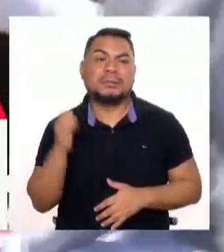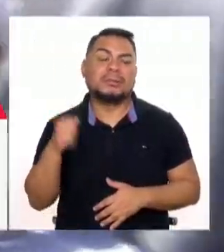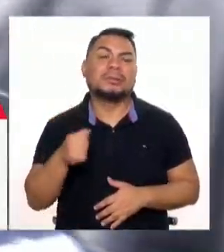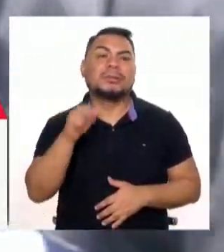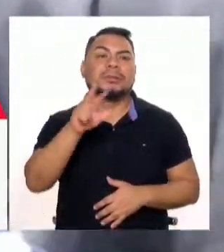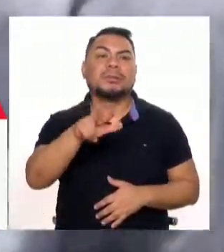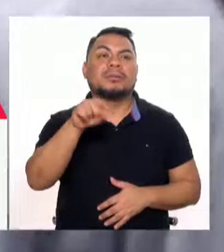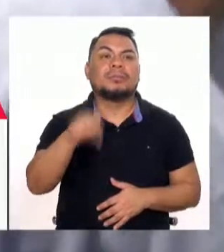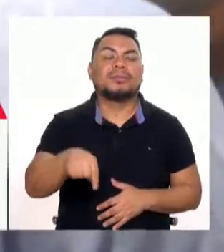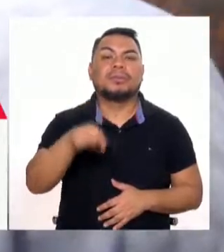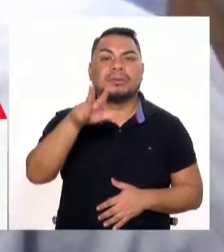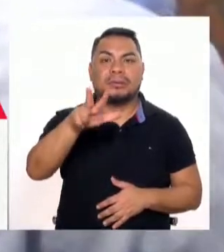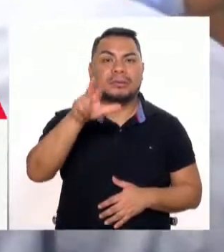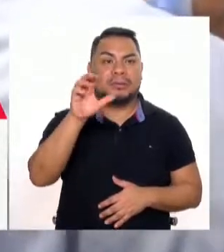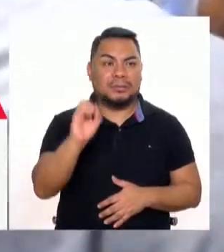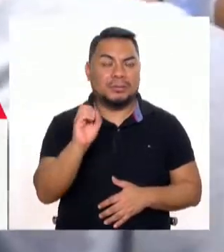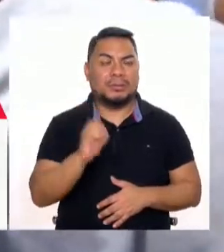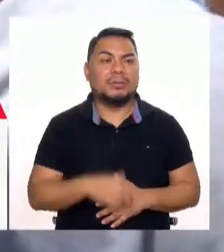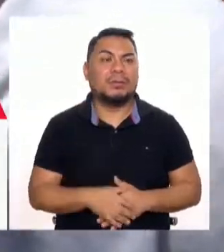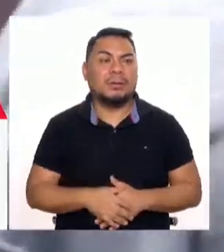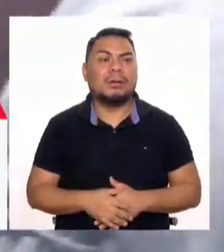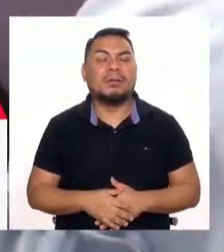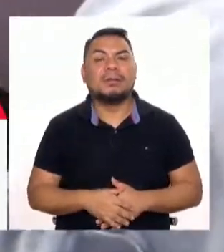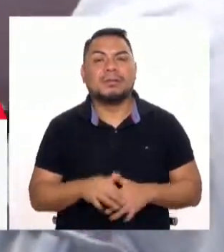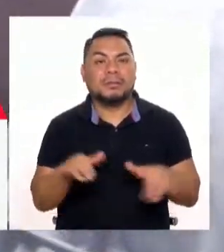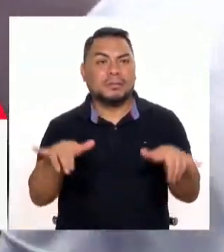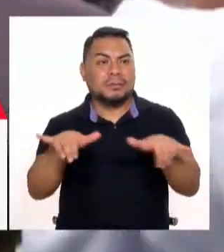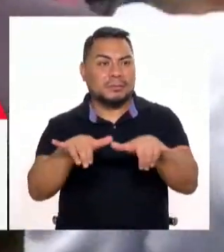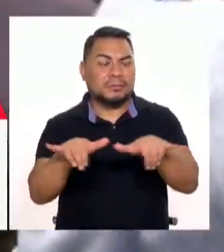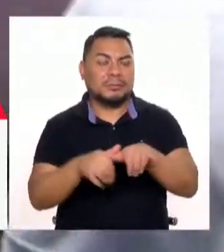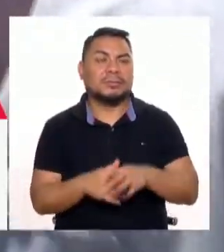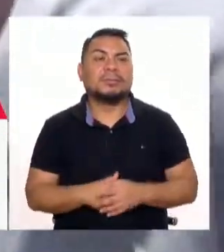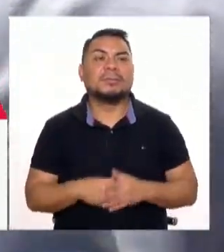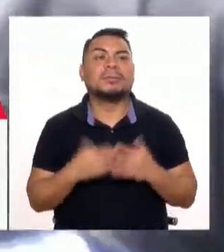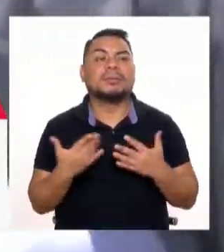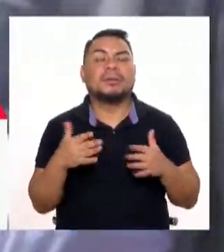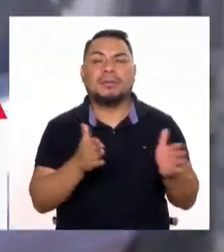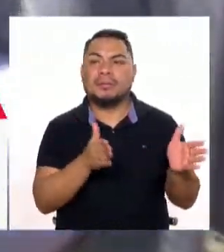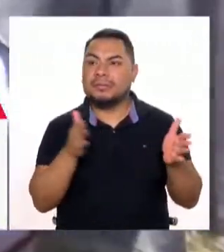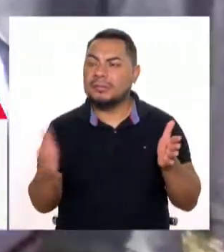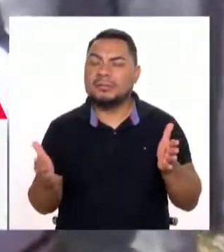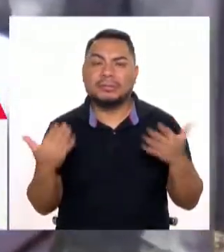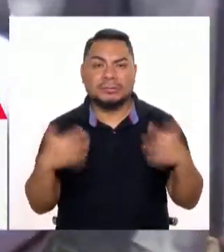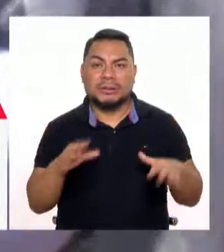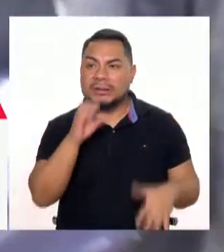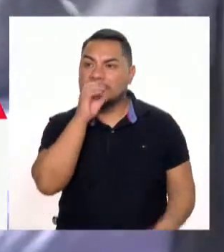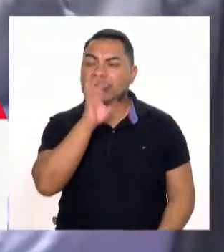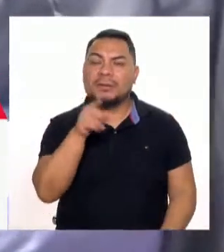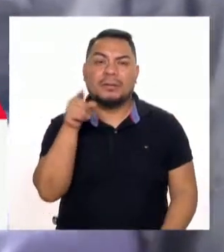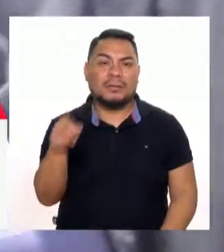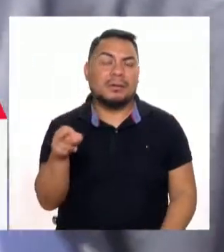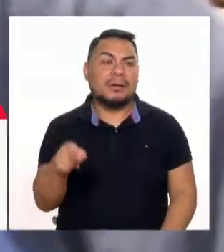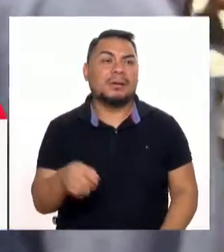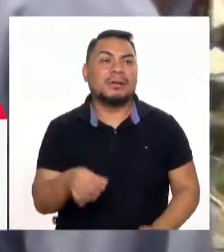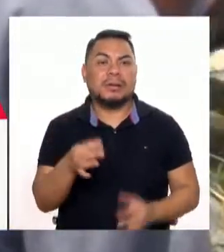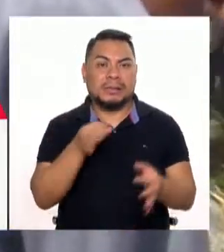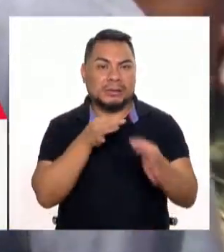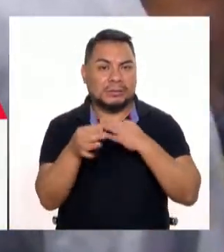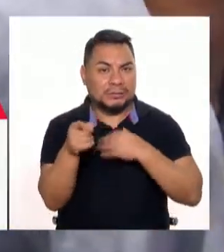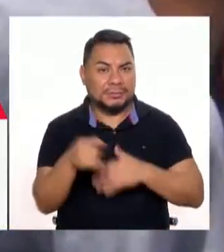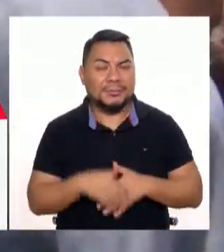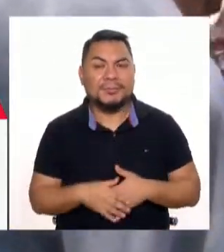tres punto treinta a centímetros por lado en lo que señala la especificación